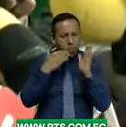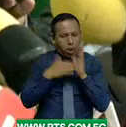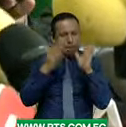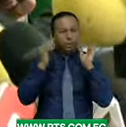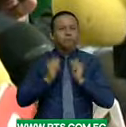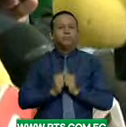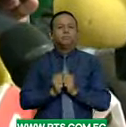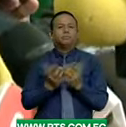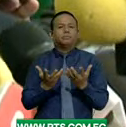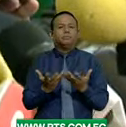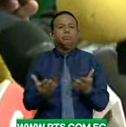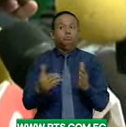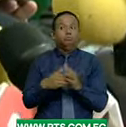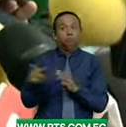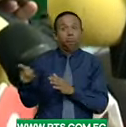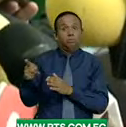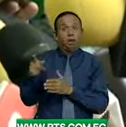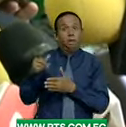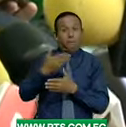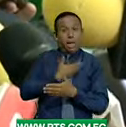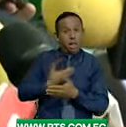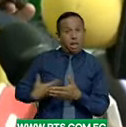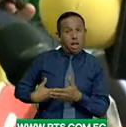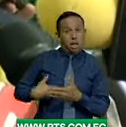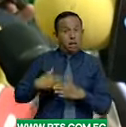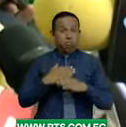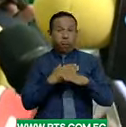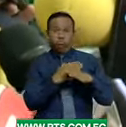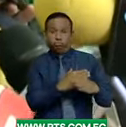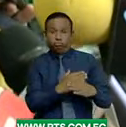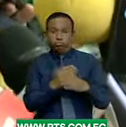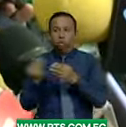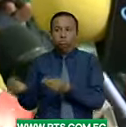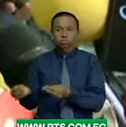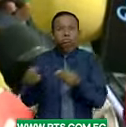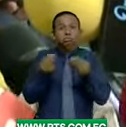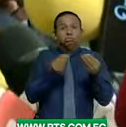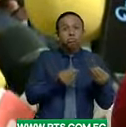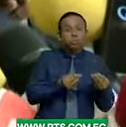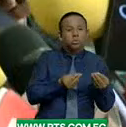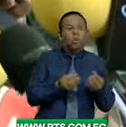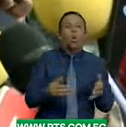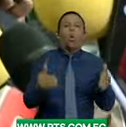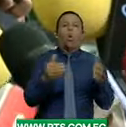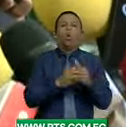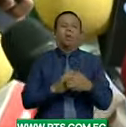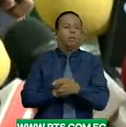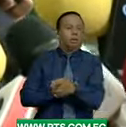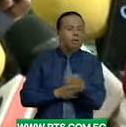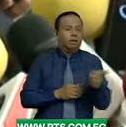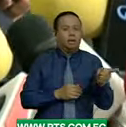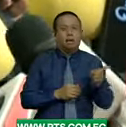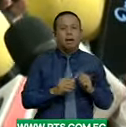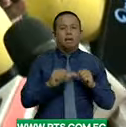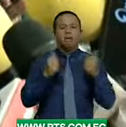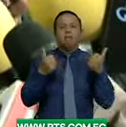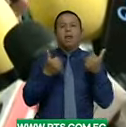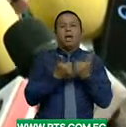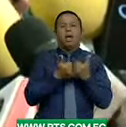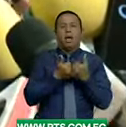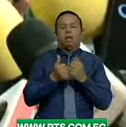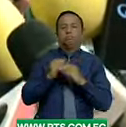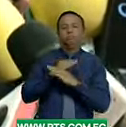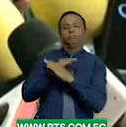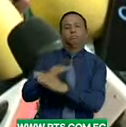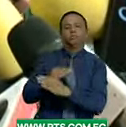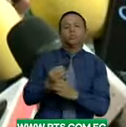insistir en un texto que la Asamblea prepare, negando cualquier iniciativa del presidente, se necesitarían 92 votos, cosa